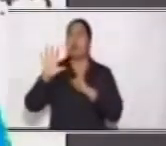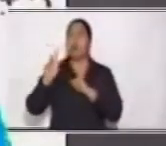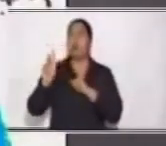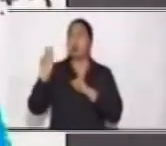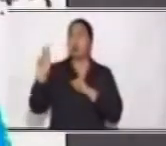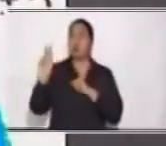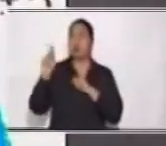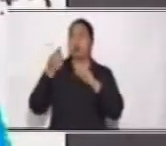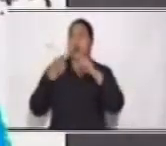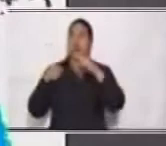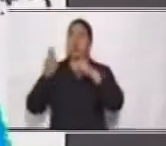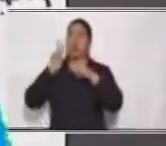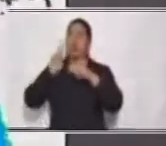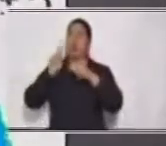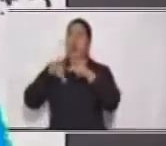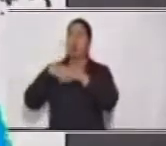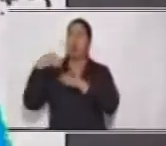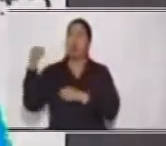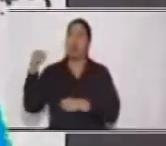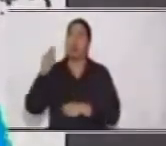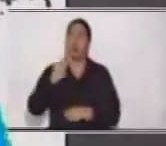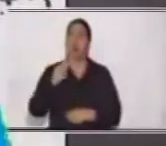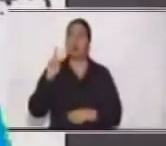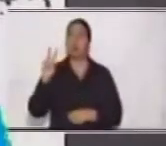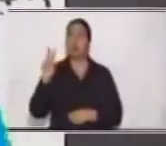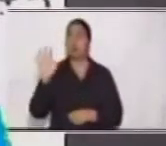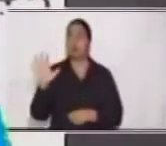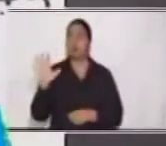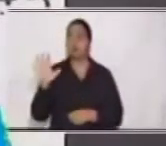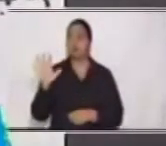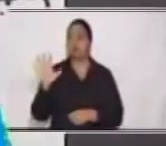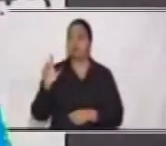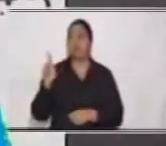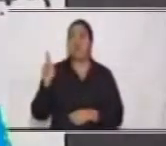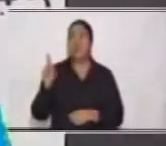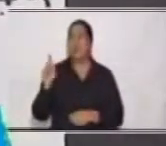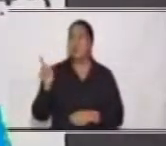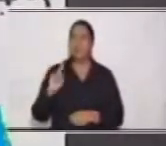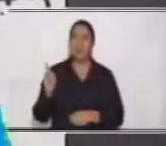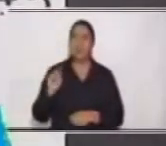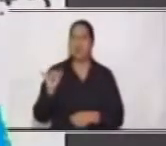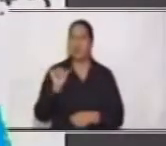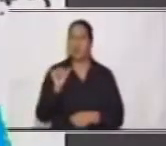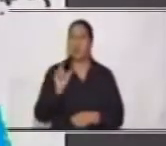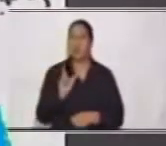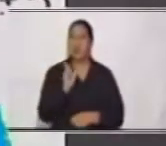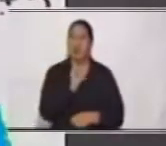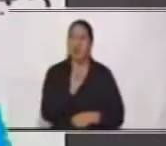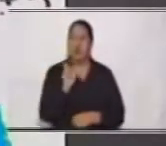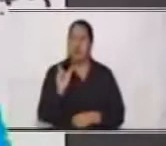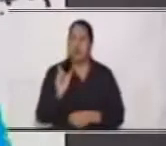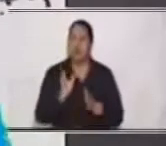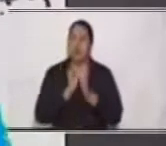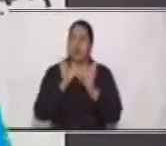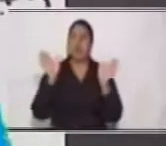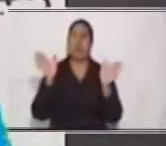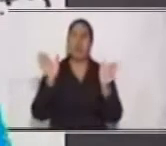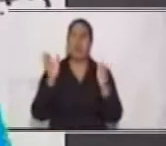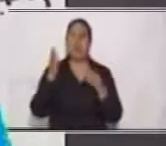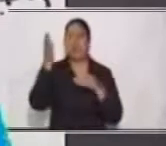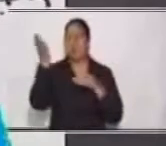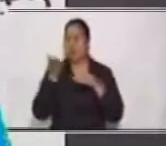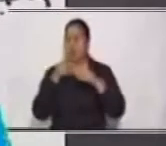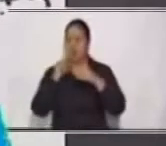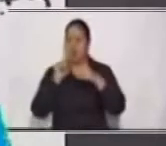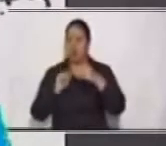225. Esto no se parece a nuestras ecuaciones generales. Las ecuaciones generales vienen divididas por un número y vienen igualadas